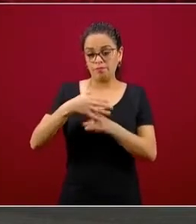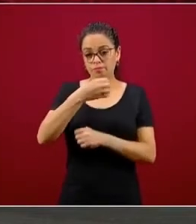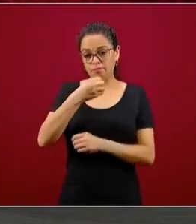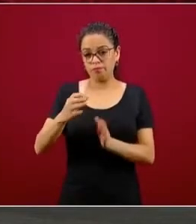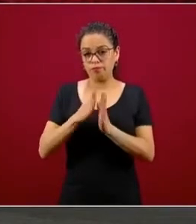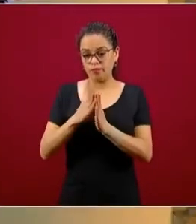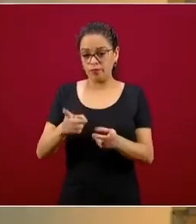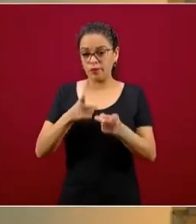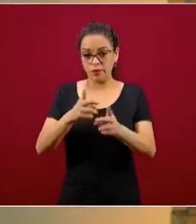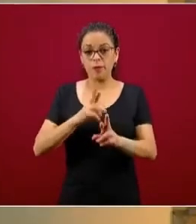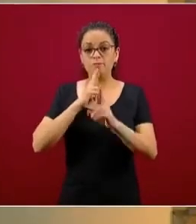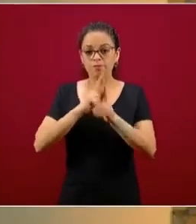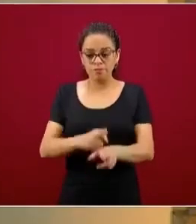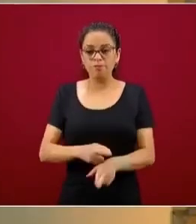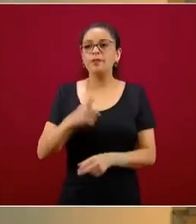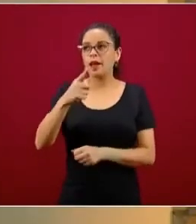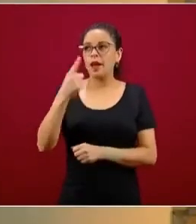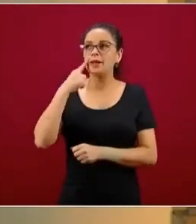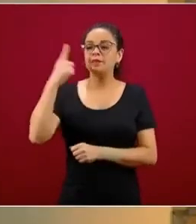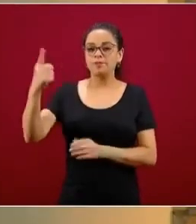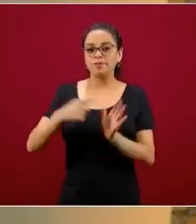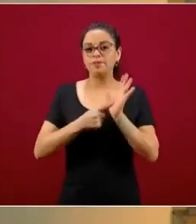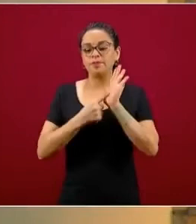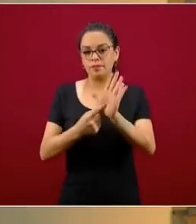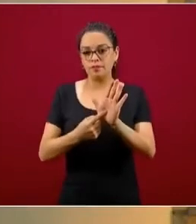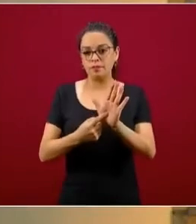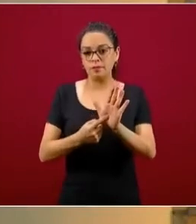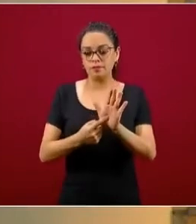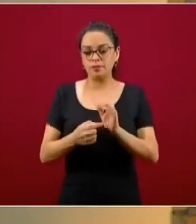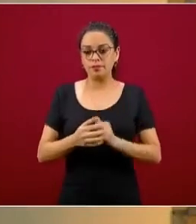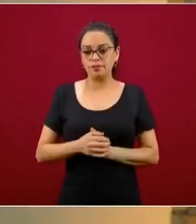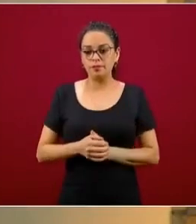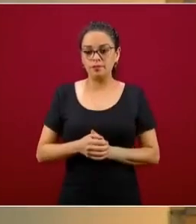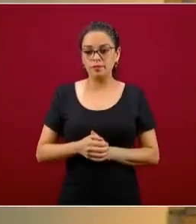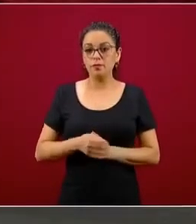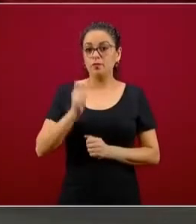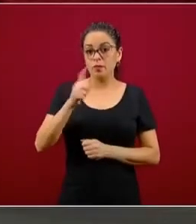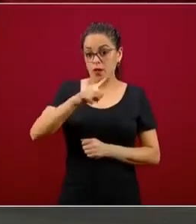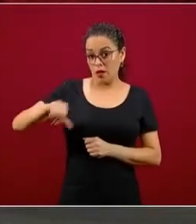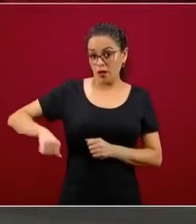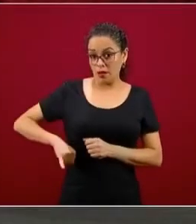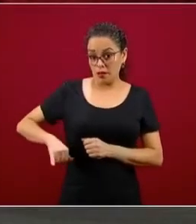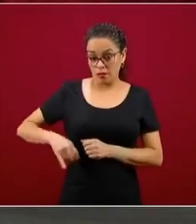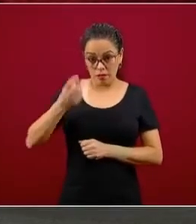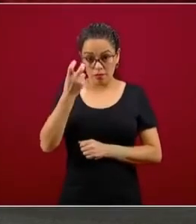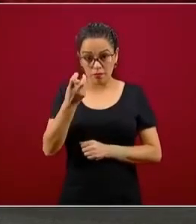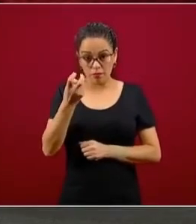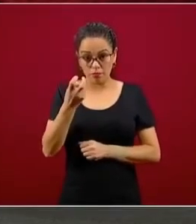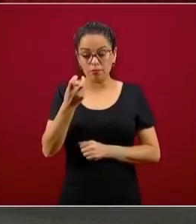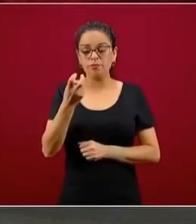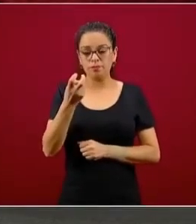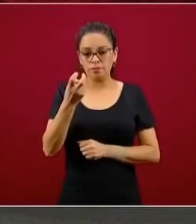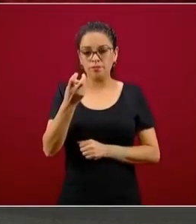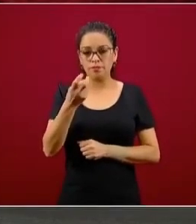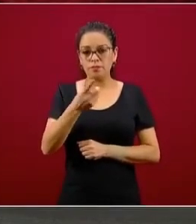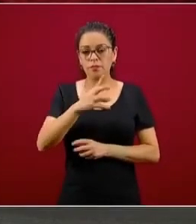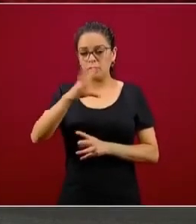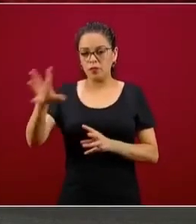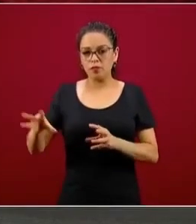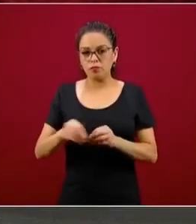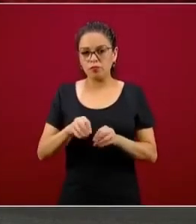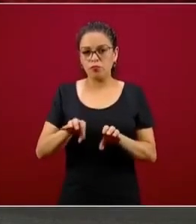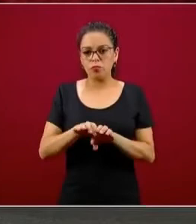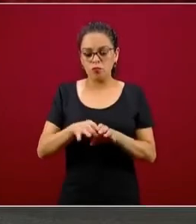instrucción presentamos aquí para familiaridad de quien esté interesado en este tema es la recolección o el